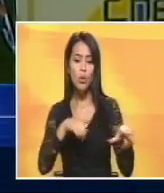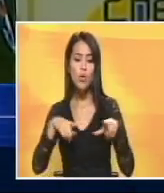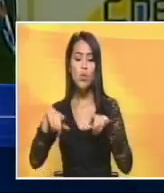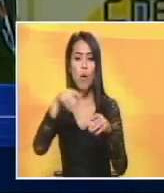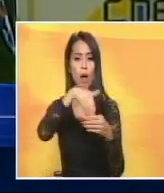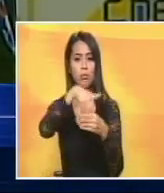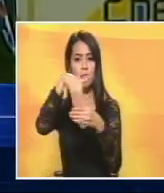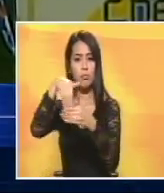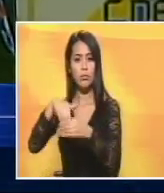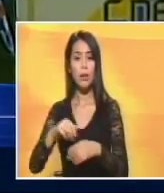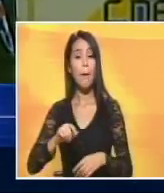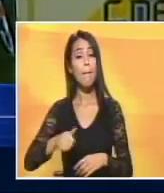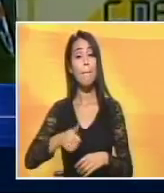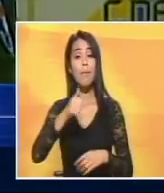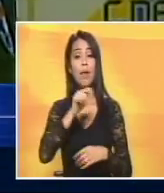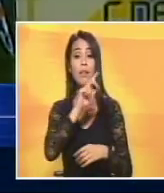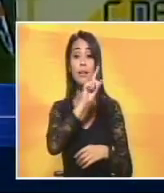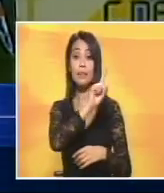electorales, más de